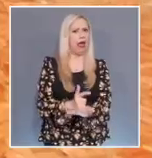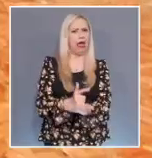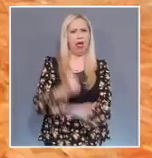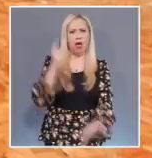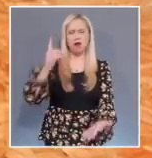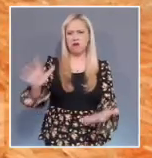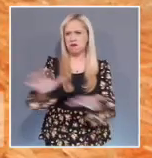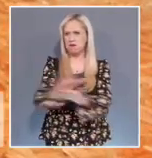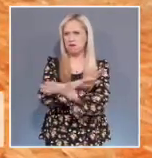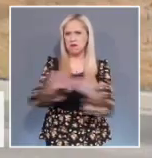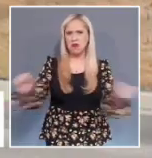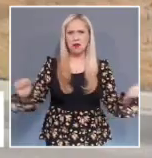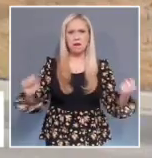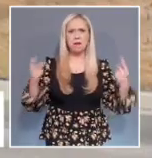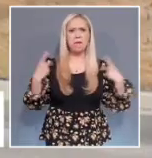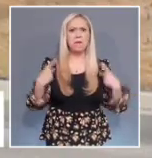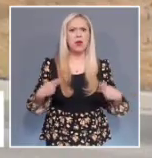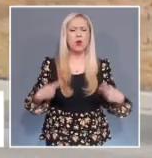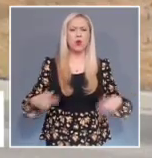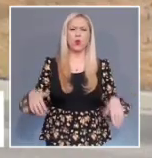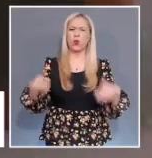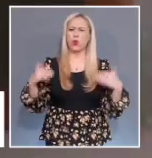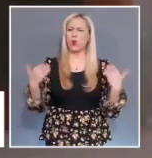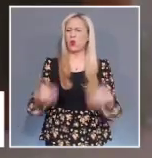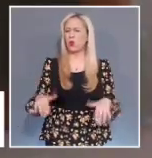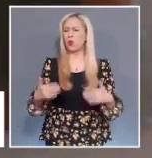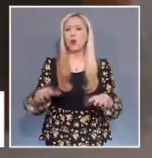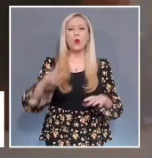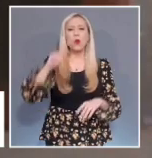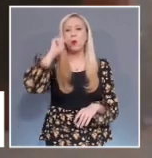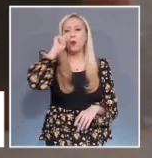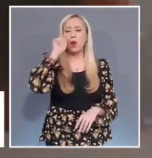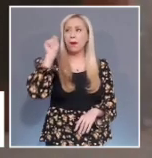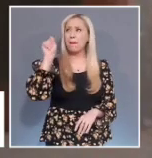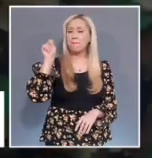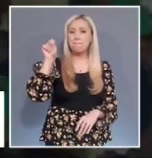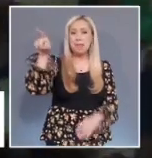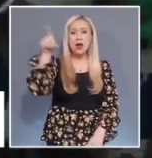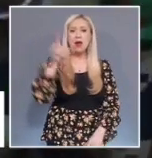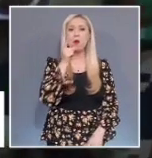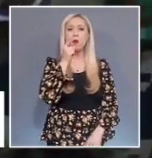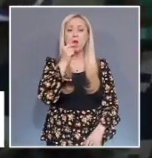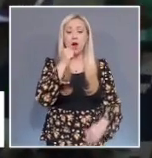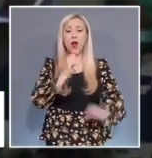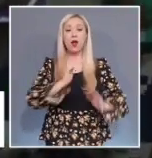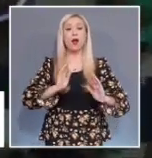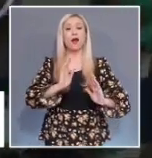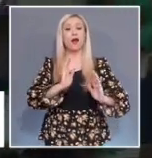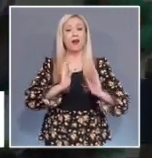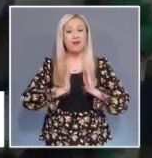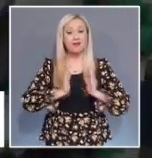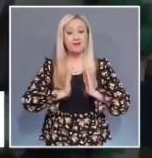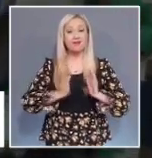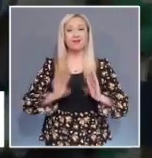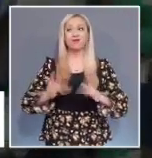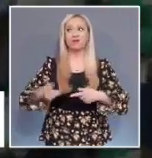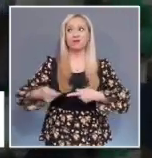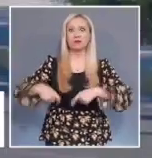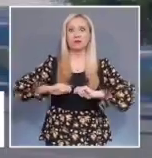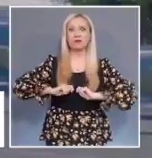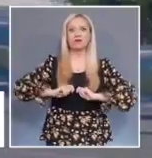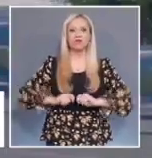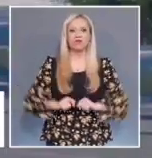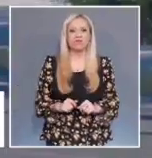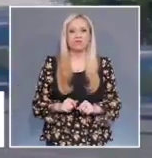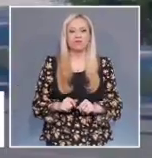forma de privación de libertad cometida por agentes del Estado o personas que actúan en su nombre sin que el propio Estado reconozca